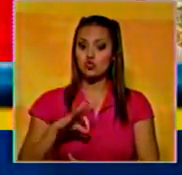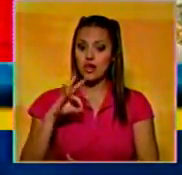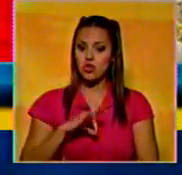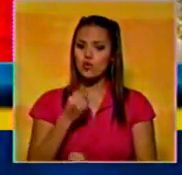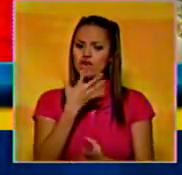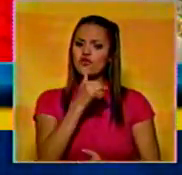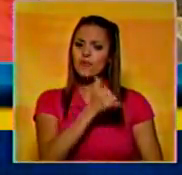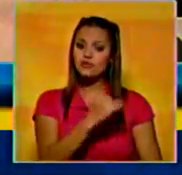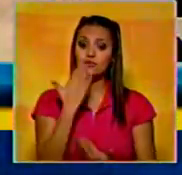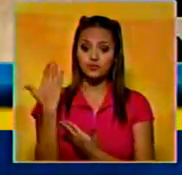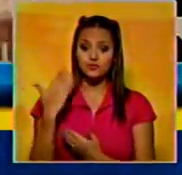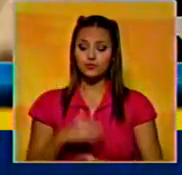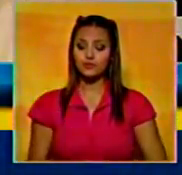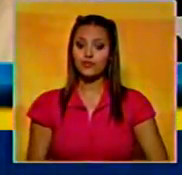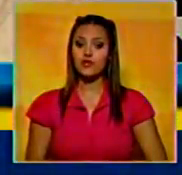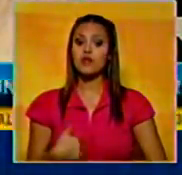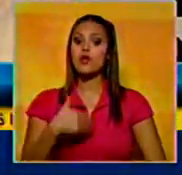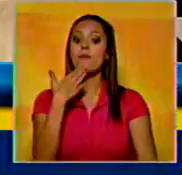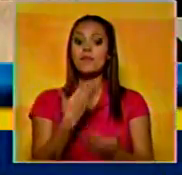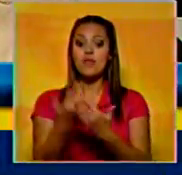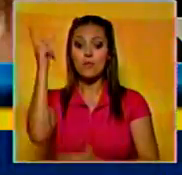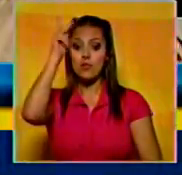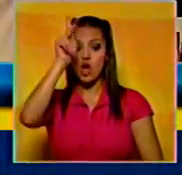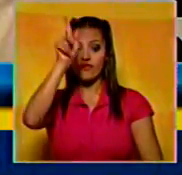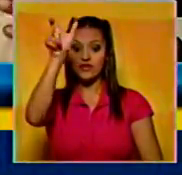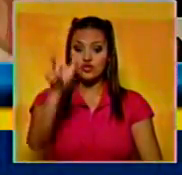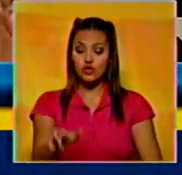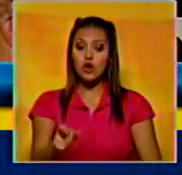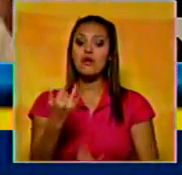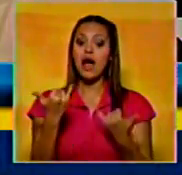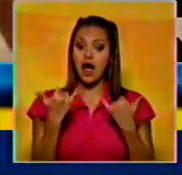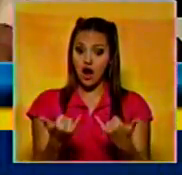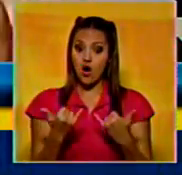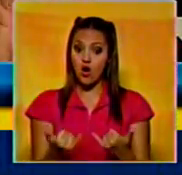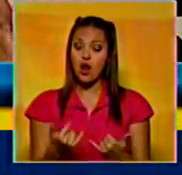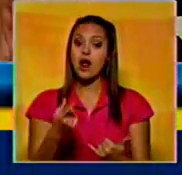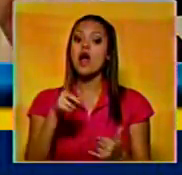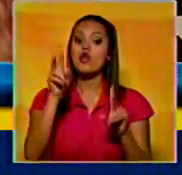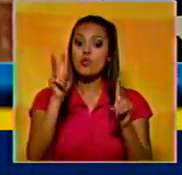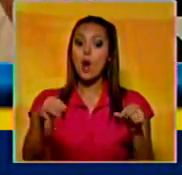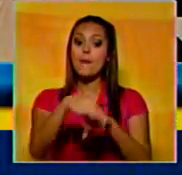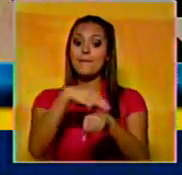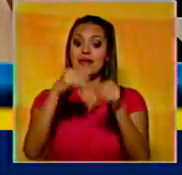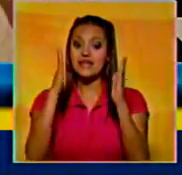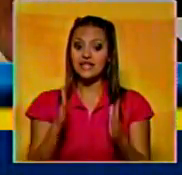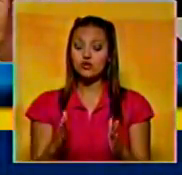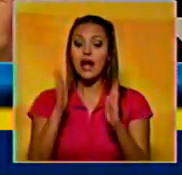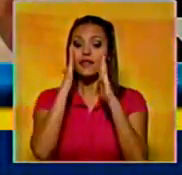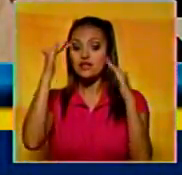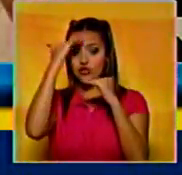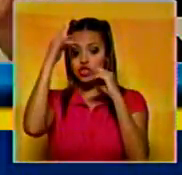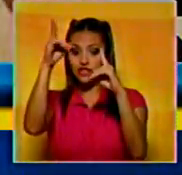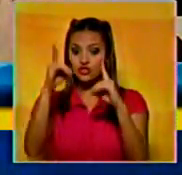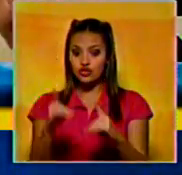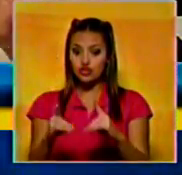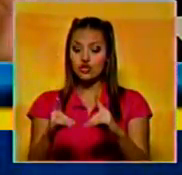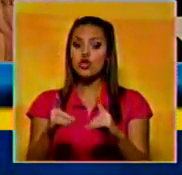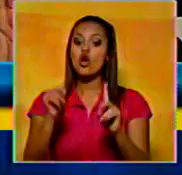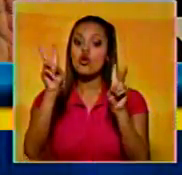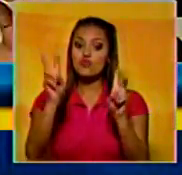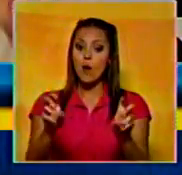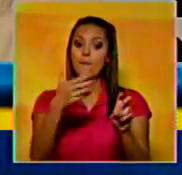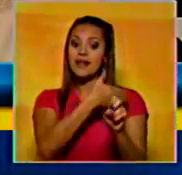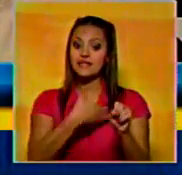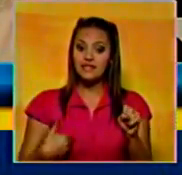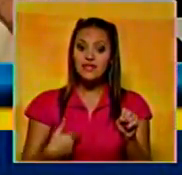sus declaraciones. Le pedimos al profesor Pedro Calzadilla que en esta oportunidad, como nuevo ministro y atendiendo las decisiones que tomó el nuevo presidente de